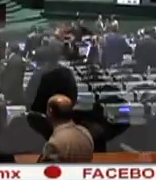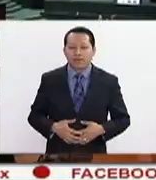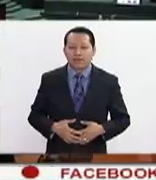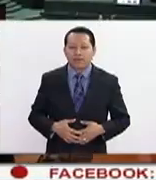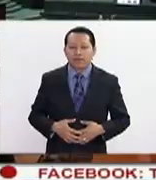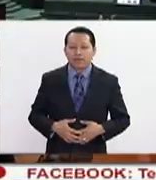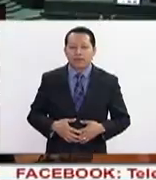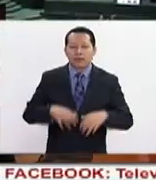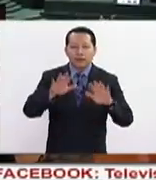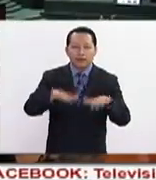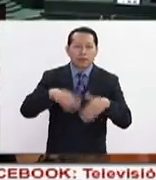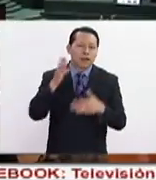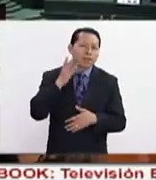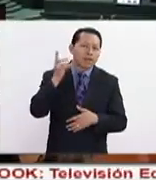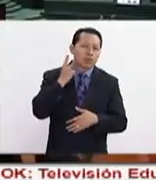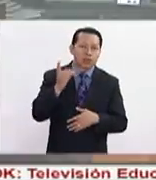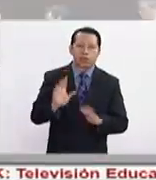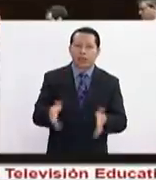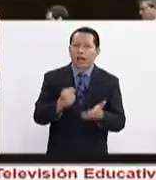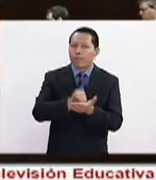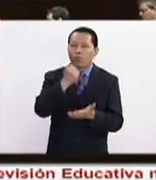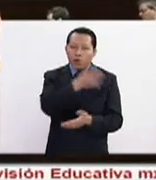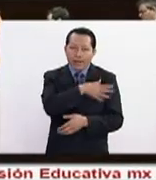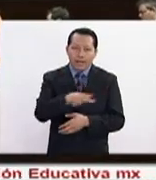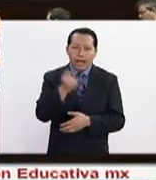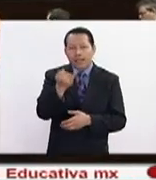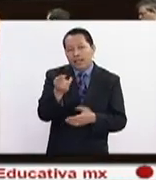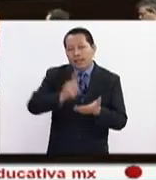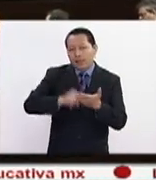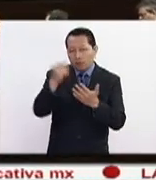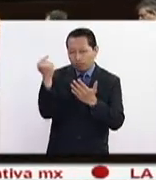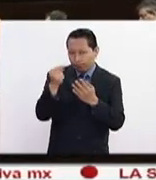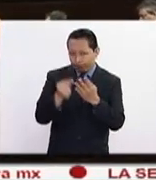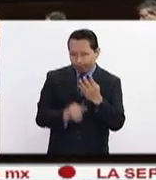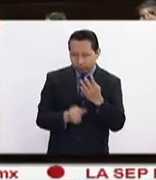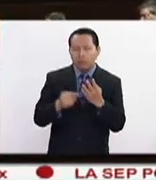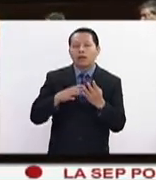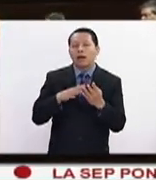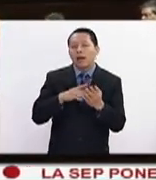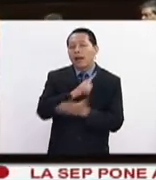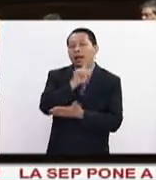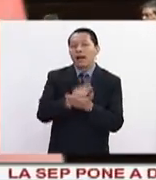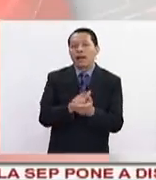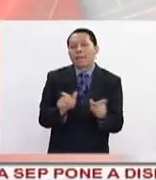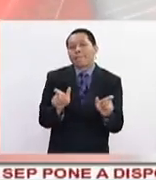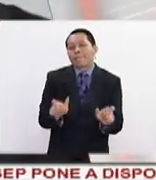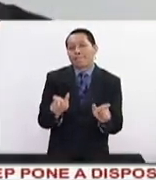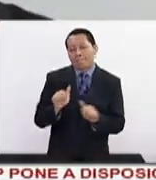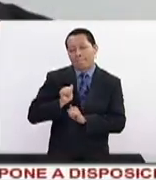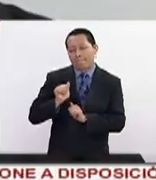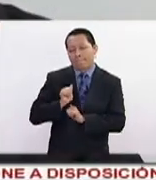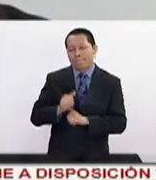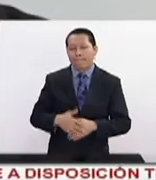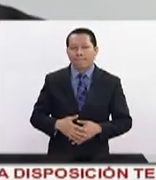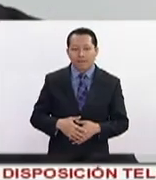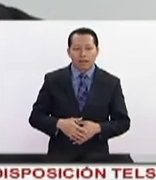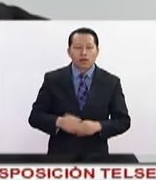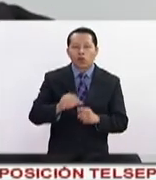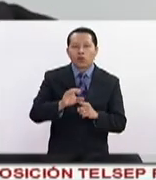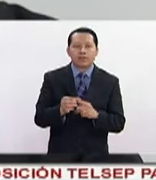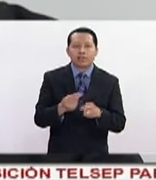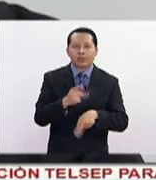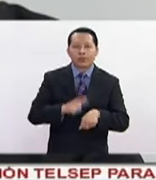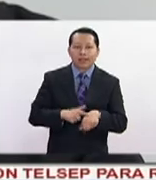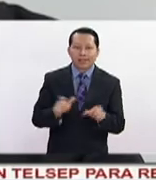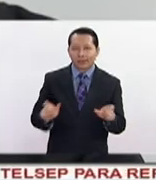El Pleno de la Cámara de Diputados aprobó en lo general y en lo particular la Ley de Seguridad Interior. El comisionado